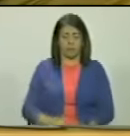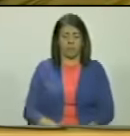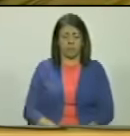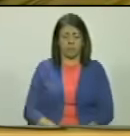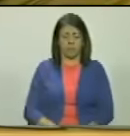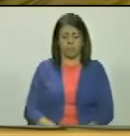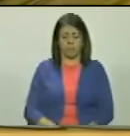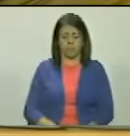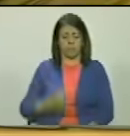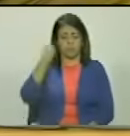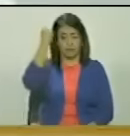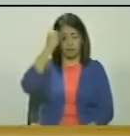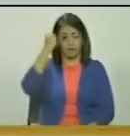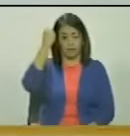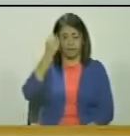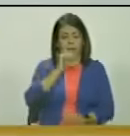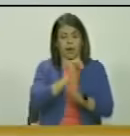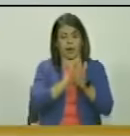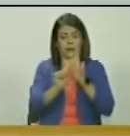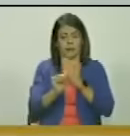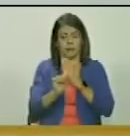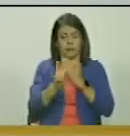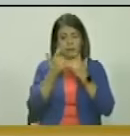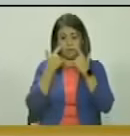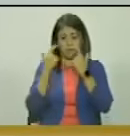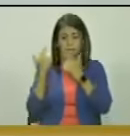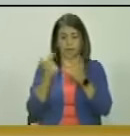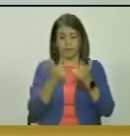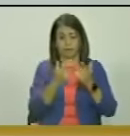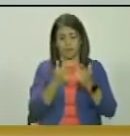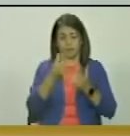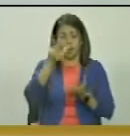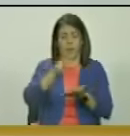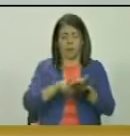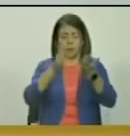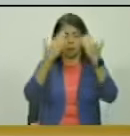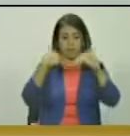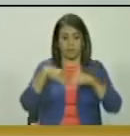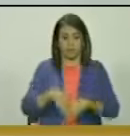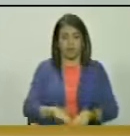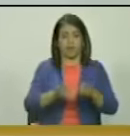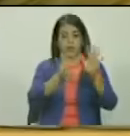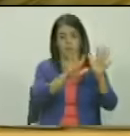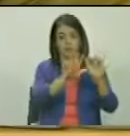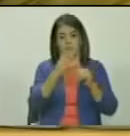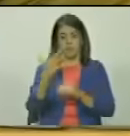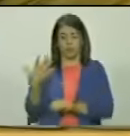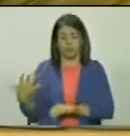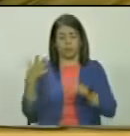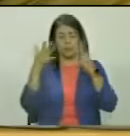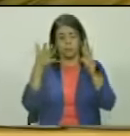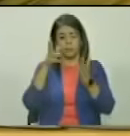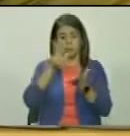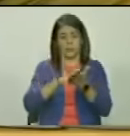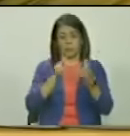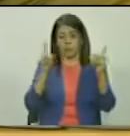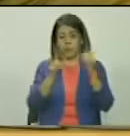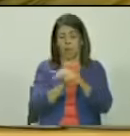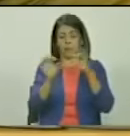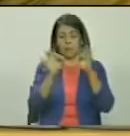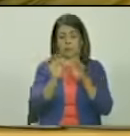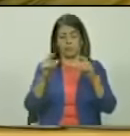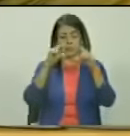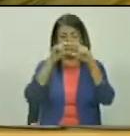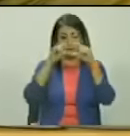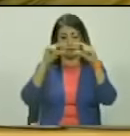en consideración el artículo aprobado siguiente décimo quinto se sugiere aprobar sin modificación